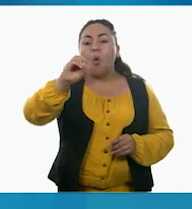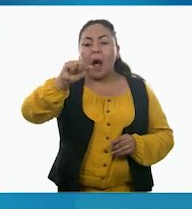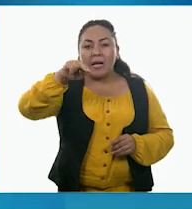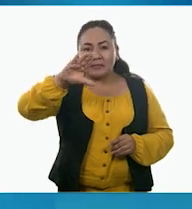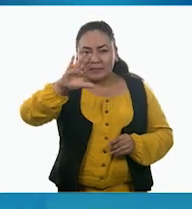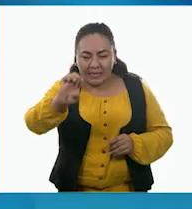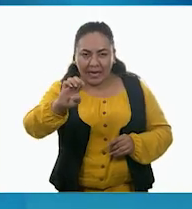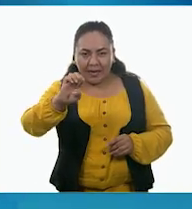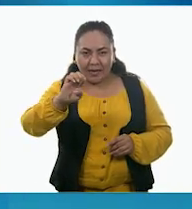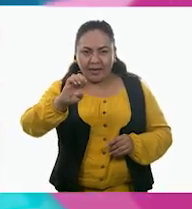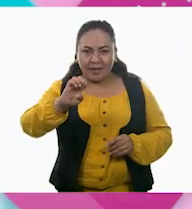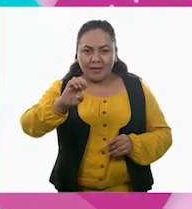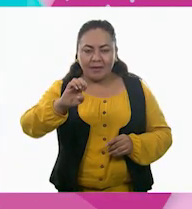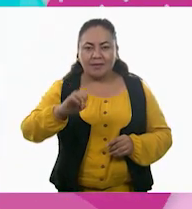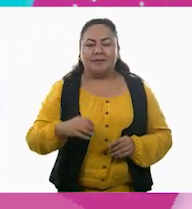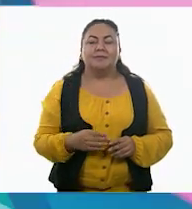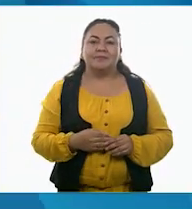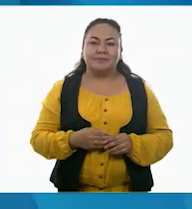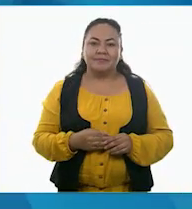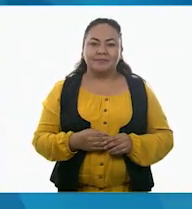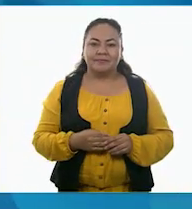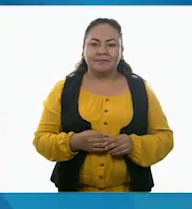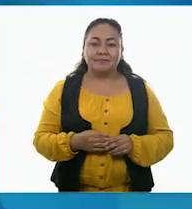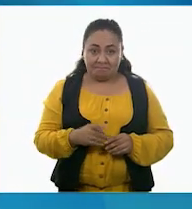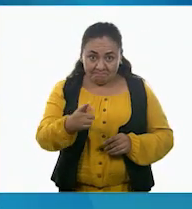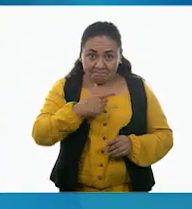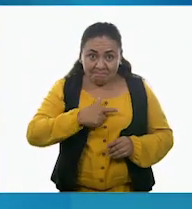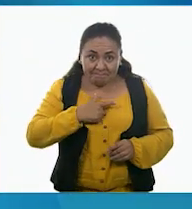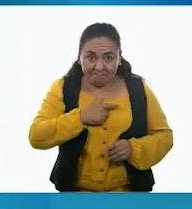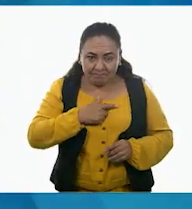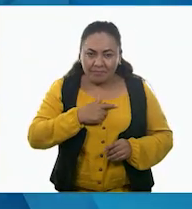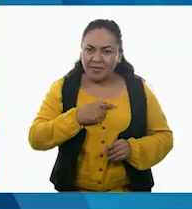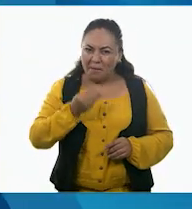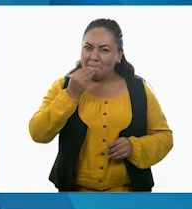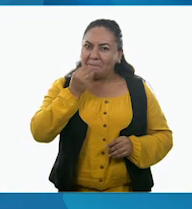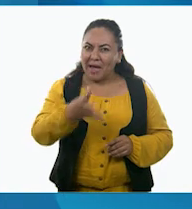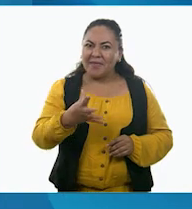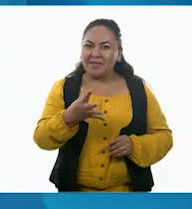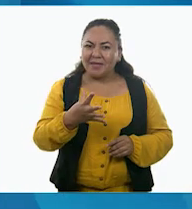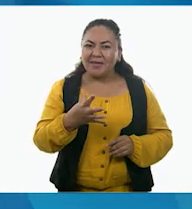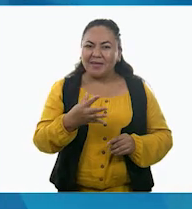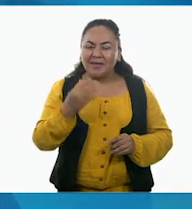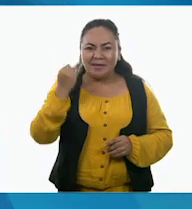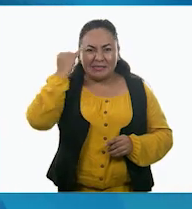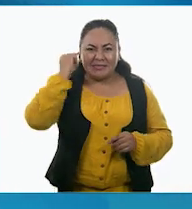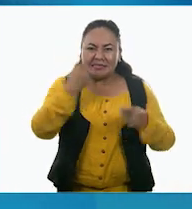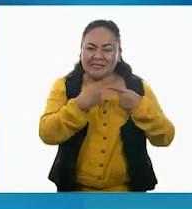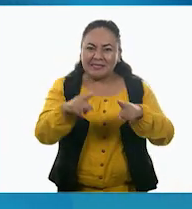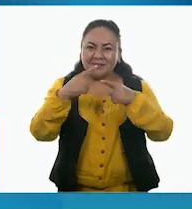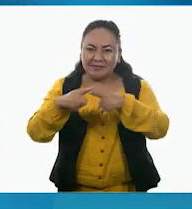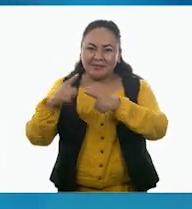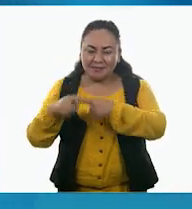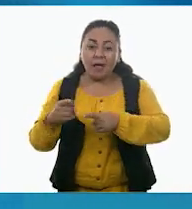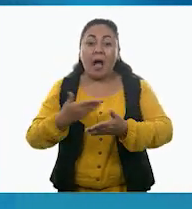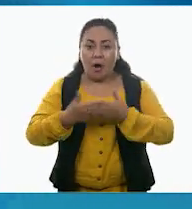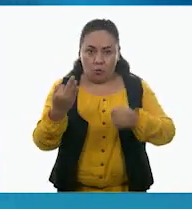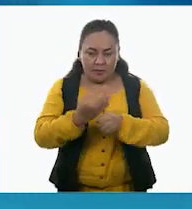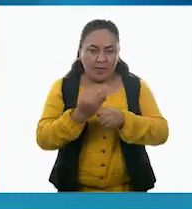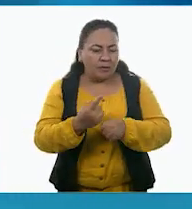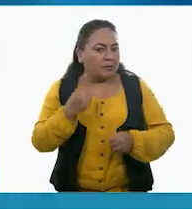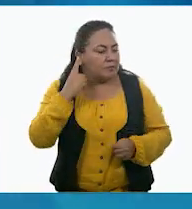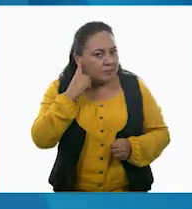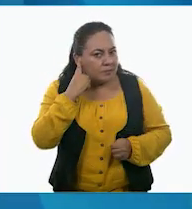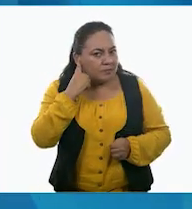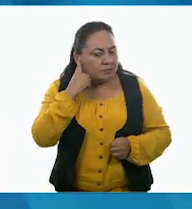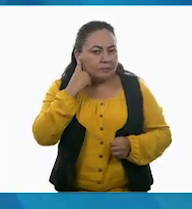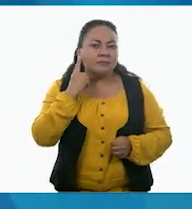maclacli guancé. ¿Te gustó? Muy padre, ¿verdad? Ahora vamos a escuchar a Rosa,